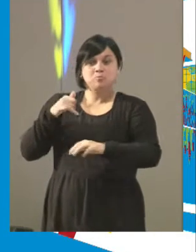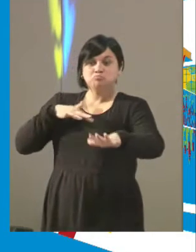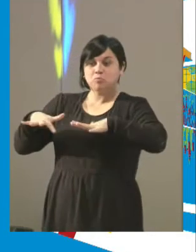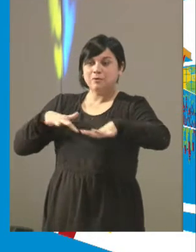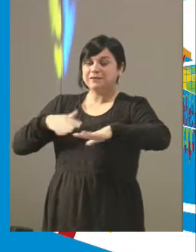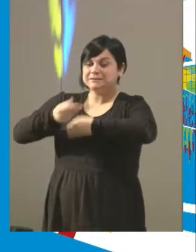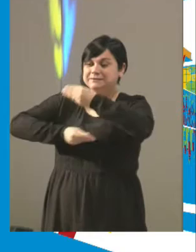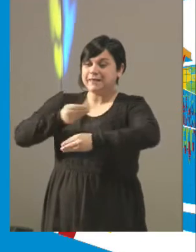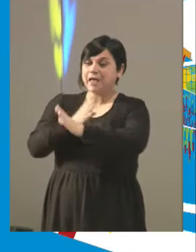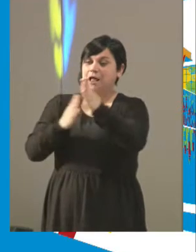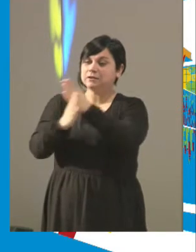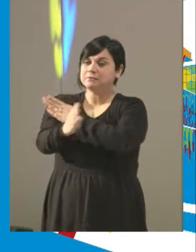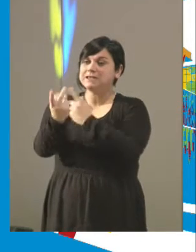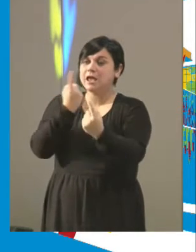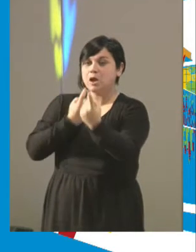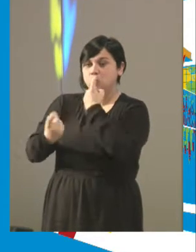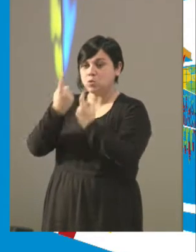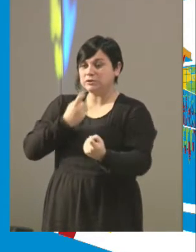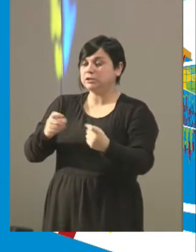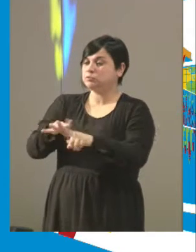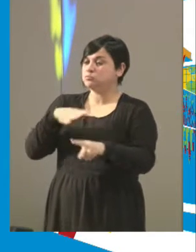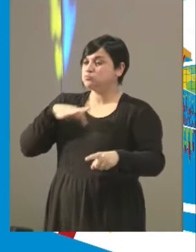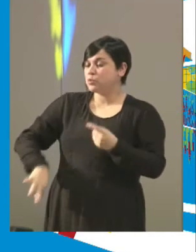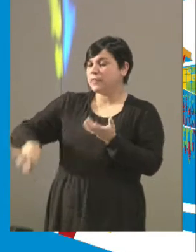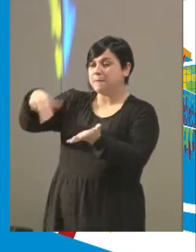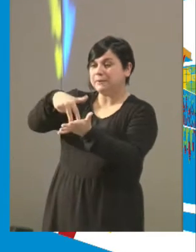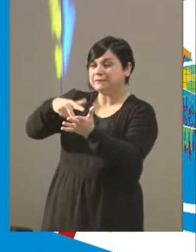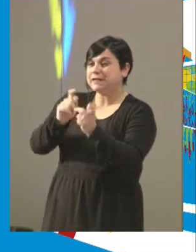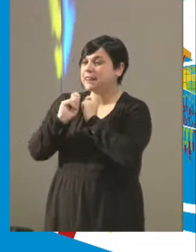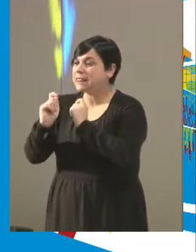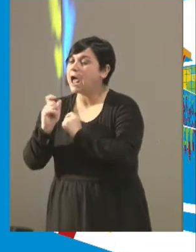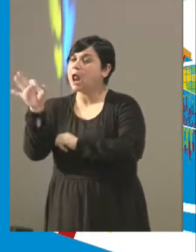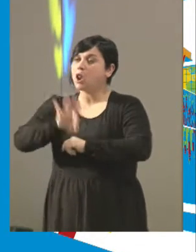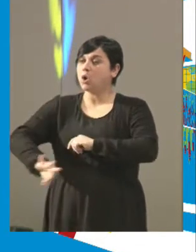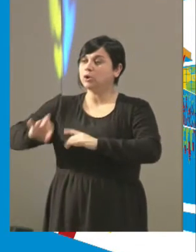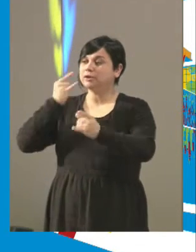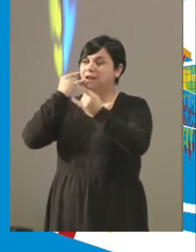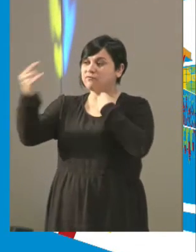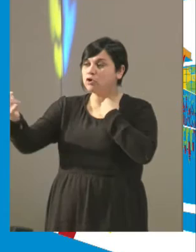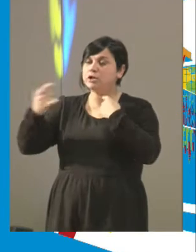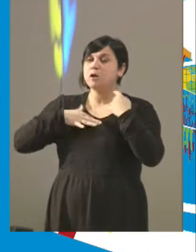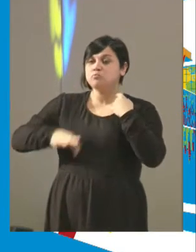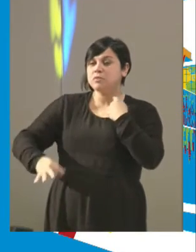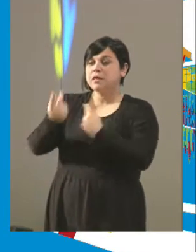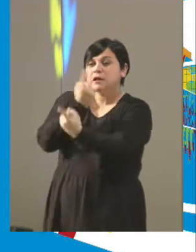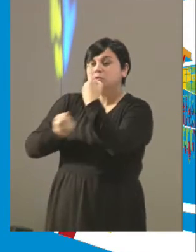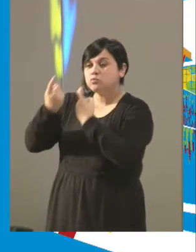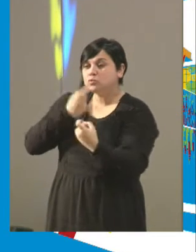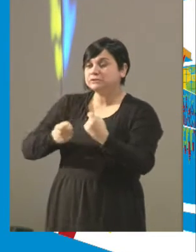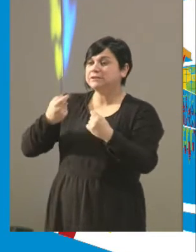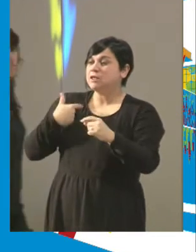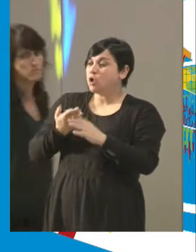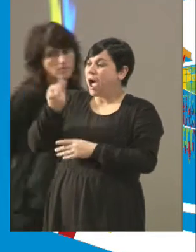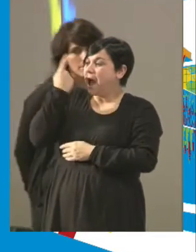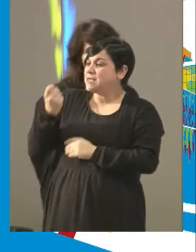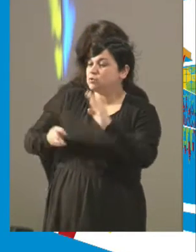través de encuestas bien presenciales, bien telefónicas, en las que con mayor o menor nivel de muestra se pregunta a los ciudadanos cómo se desplazaron el día